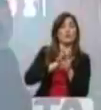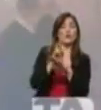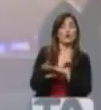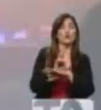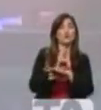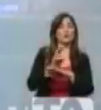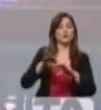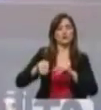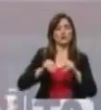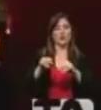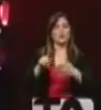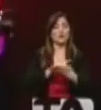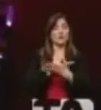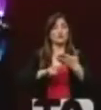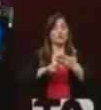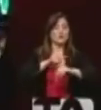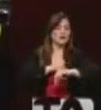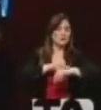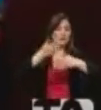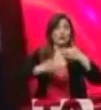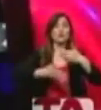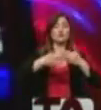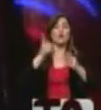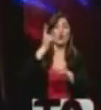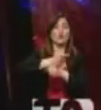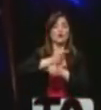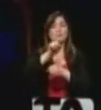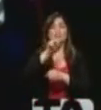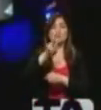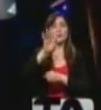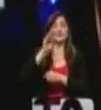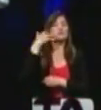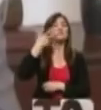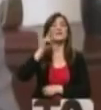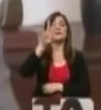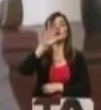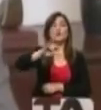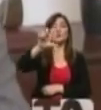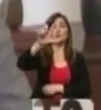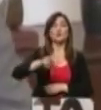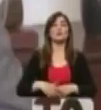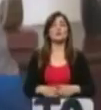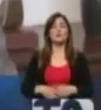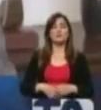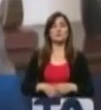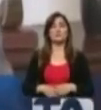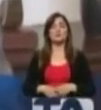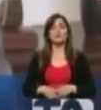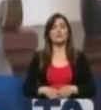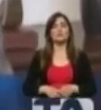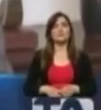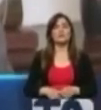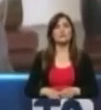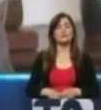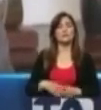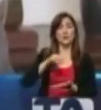prohibido y cuyo plazo venció según la ordenanza 127 el pasado 25 de julio. Tenemos, como hemos mencionado,